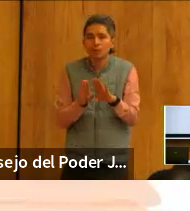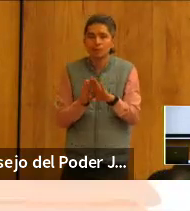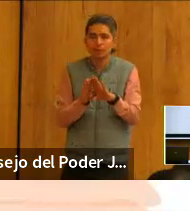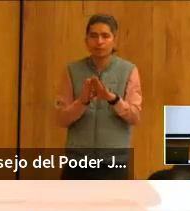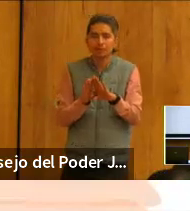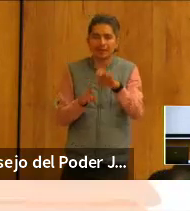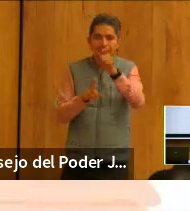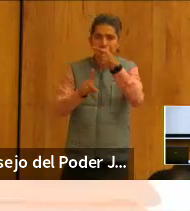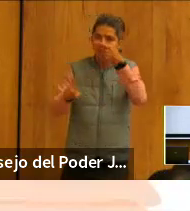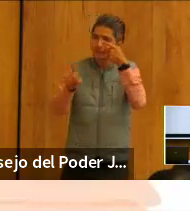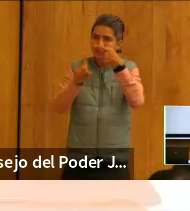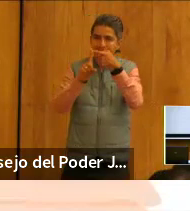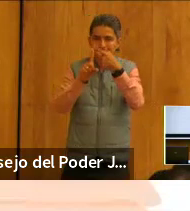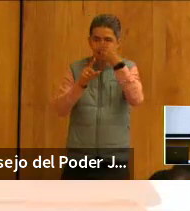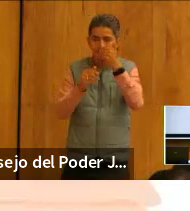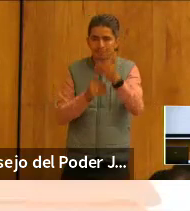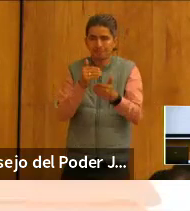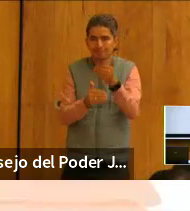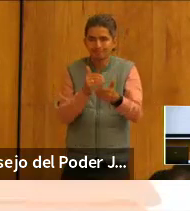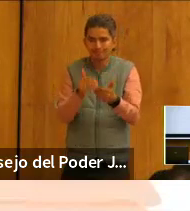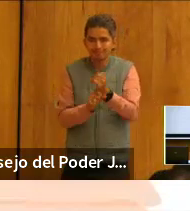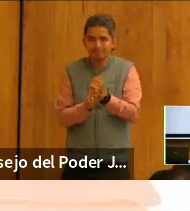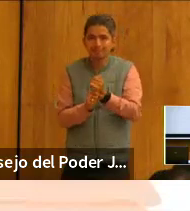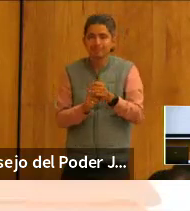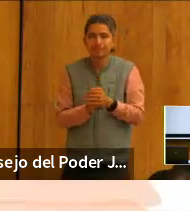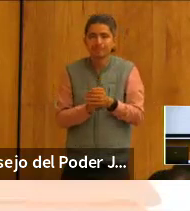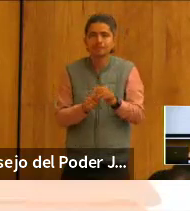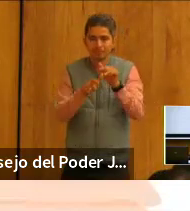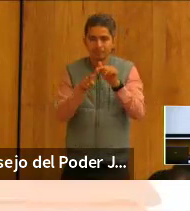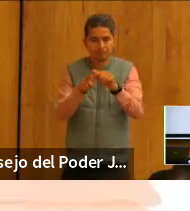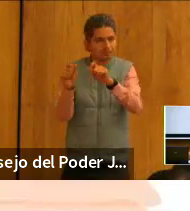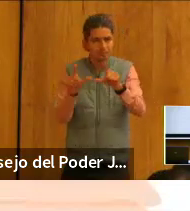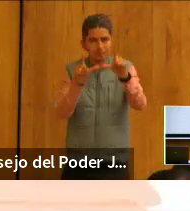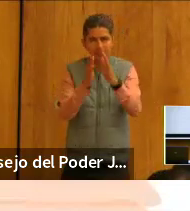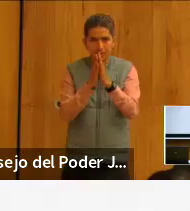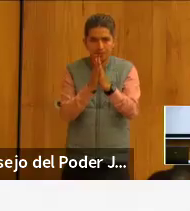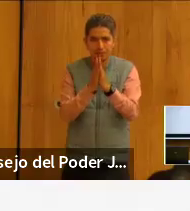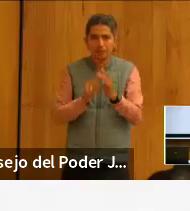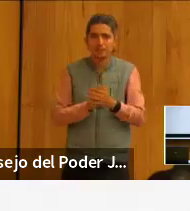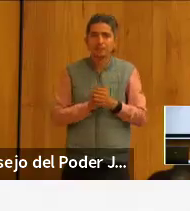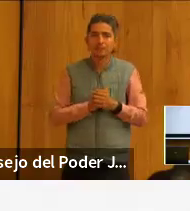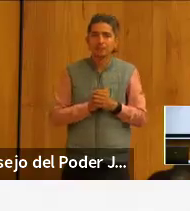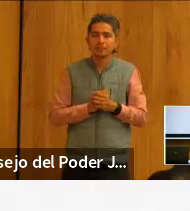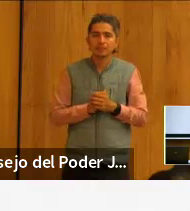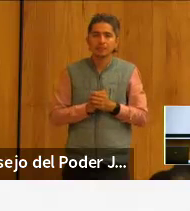principio rector de los procedimientos. La siguiente diapositiva, por favor.